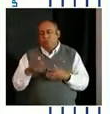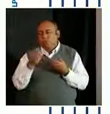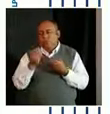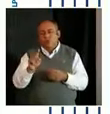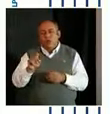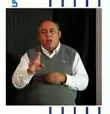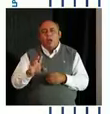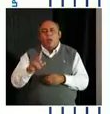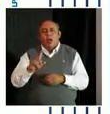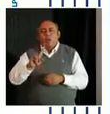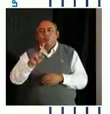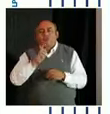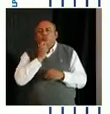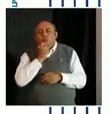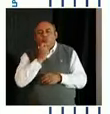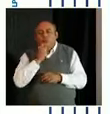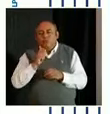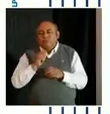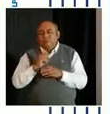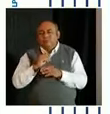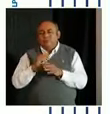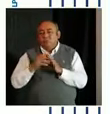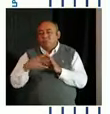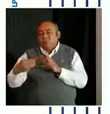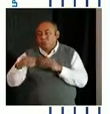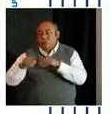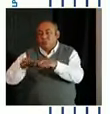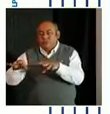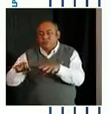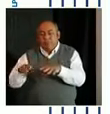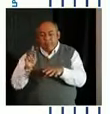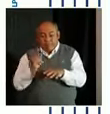que sería muy buena para el verano,